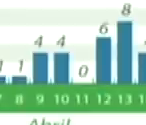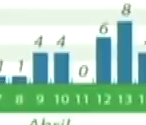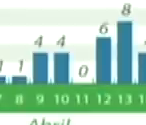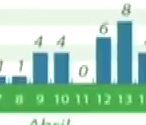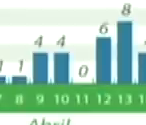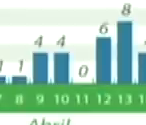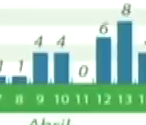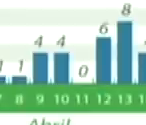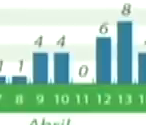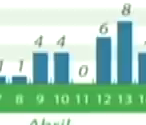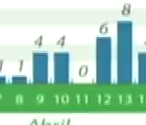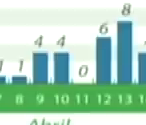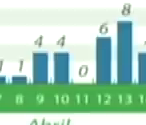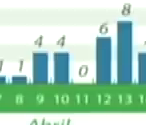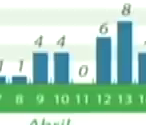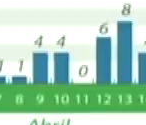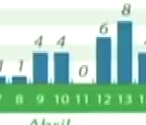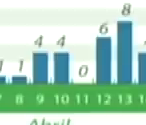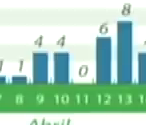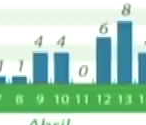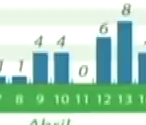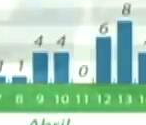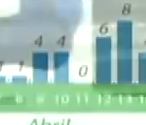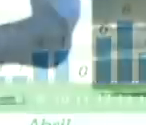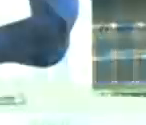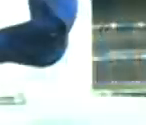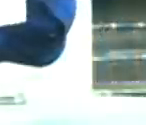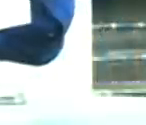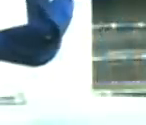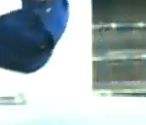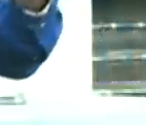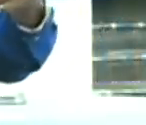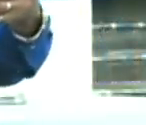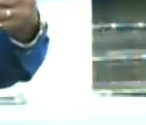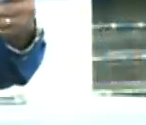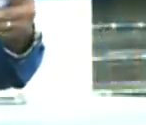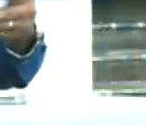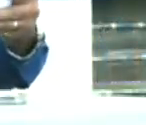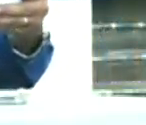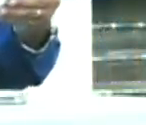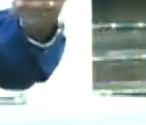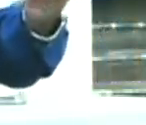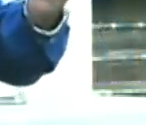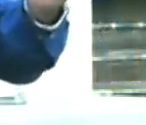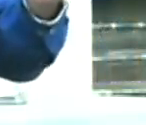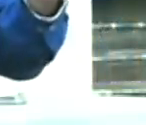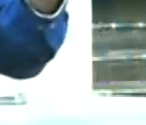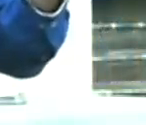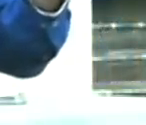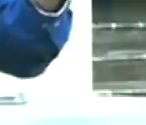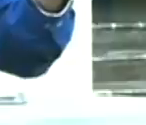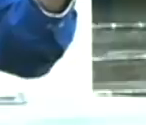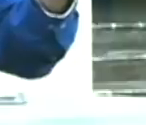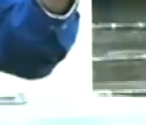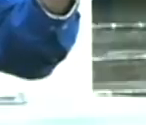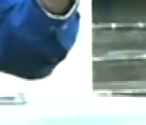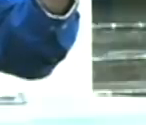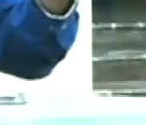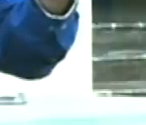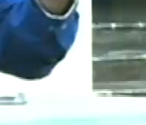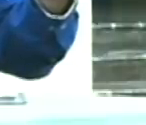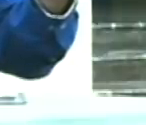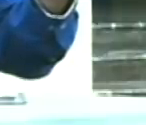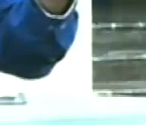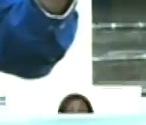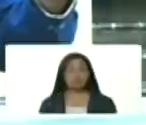de todos los casos, uno por uno. Aquí están, miren, siempre hay que repasar la tabla de los estados. El estado